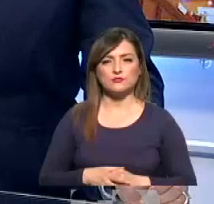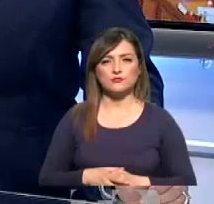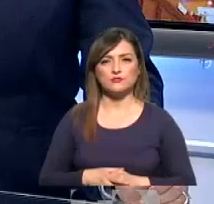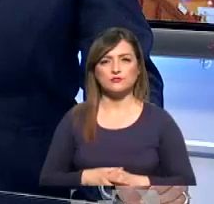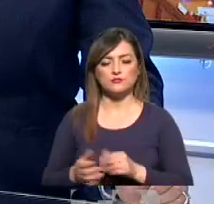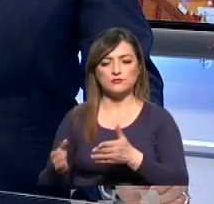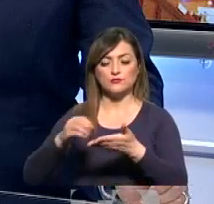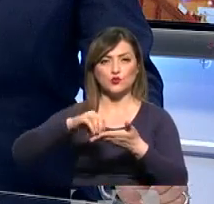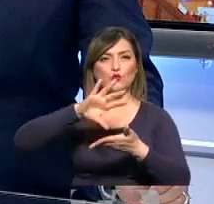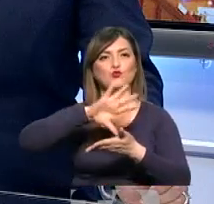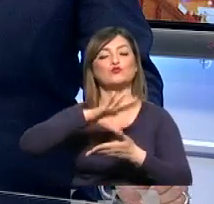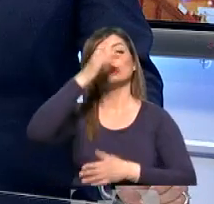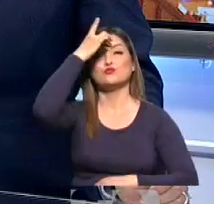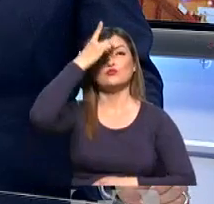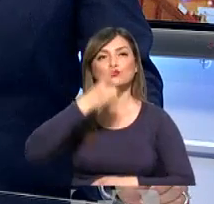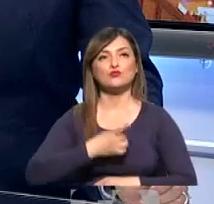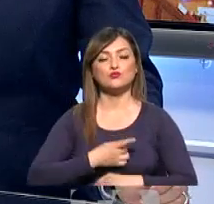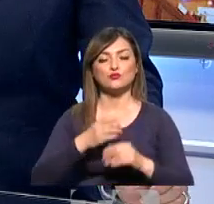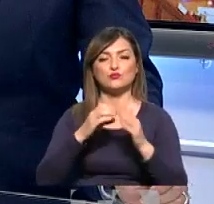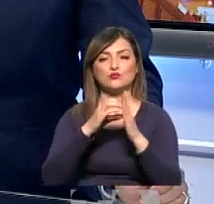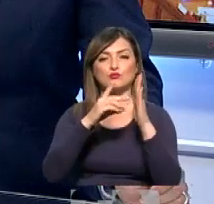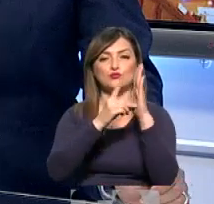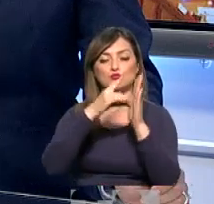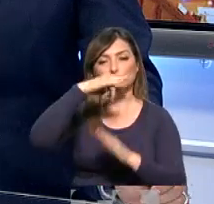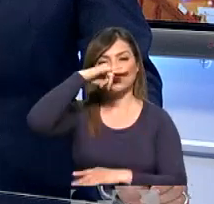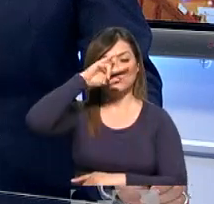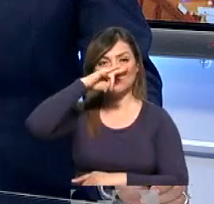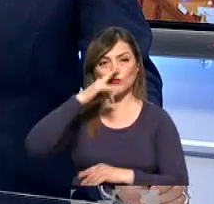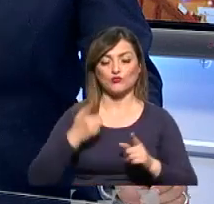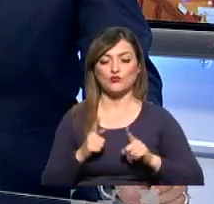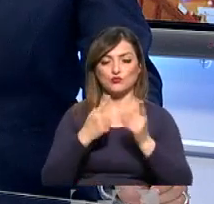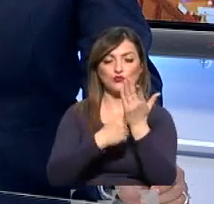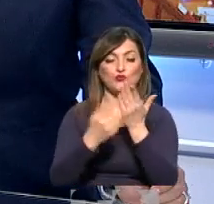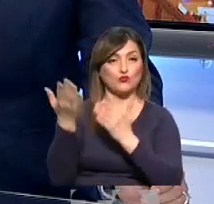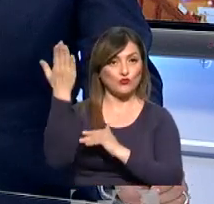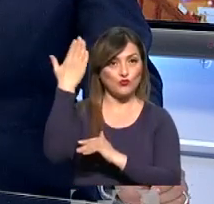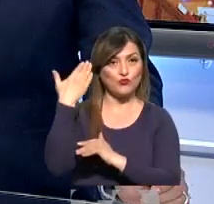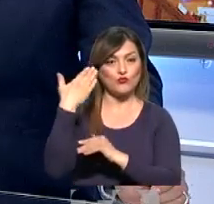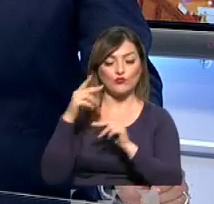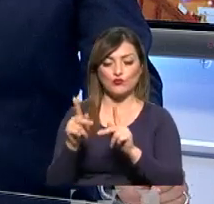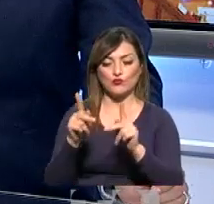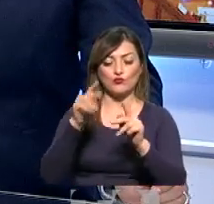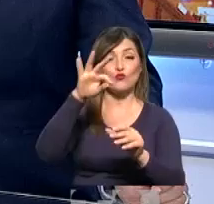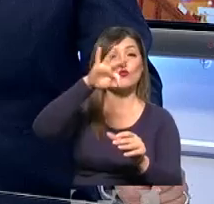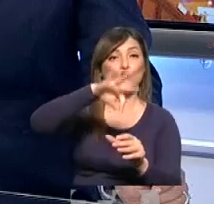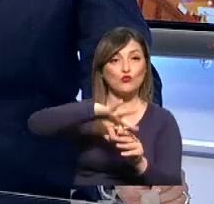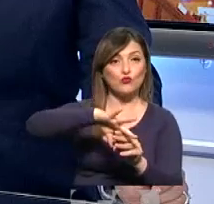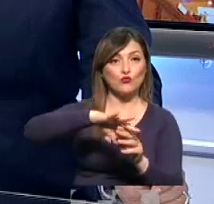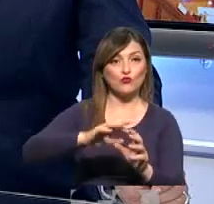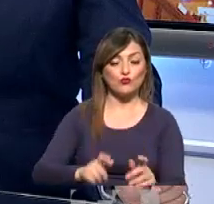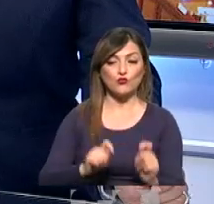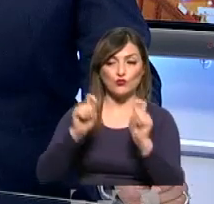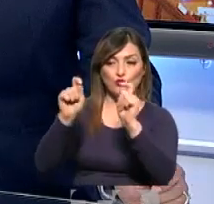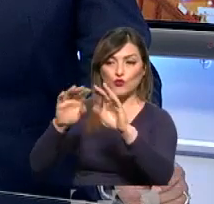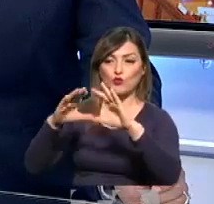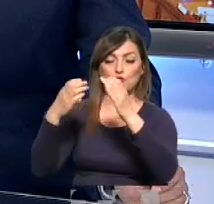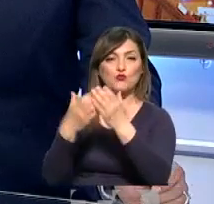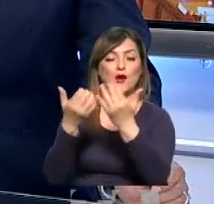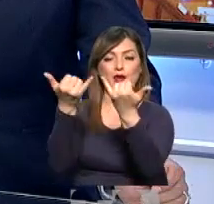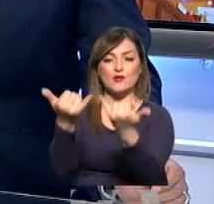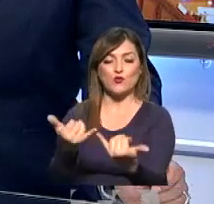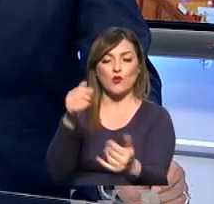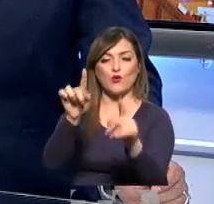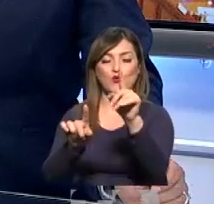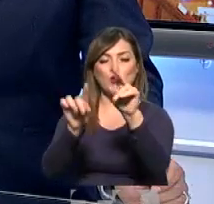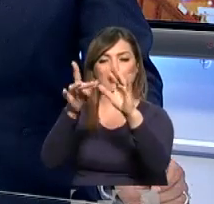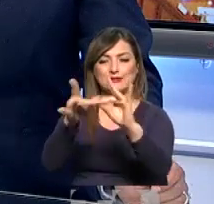La Asamblea Nacional decidió que el Código de la Niñez, debatido en el periodo anterior y listo para votación, regrese a la comisión para actualizar